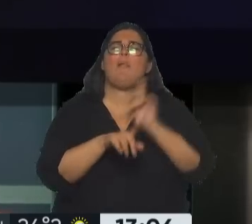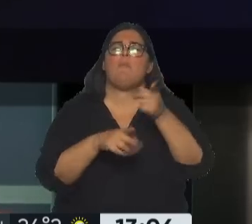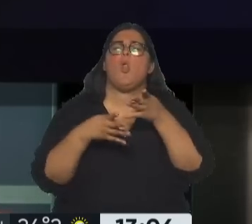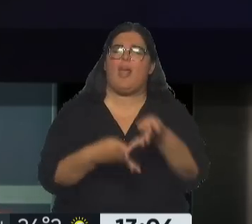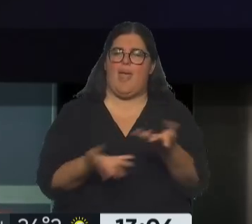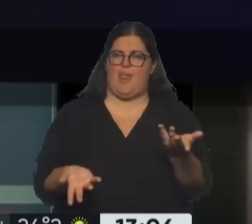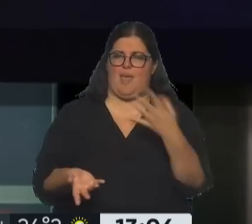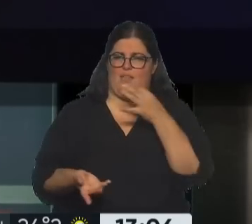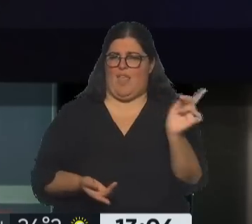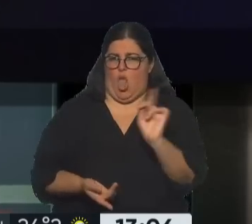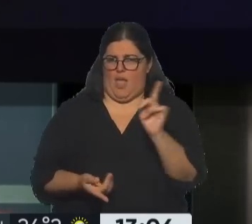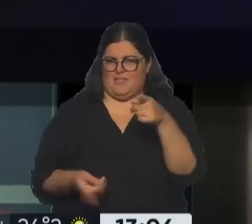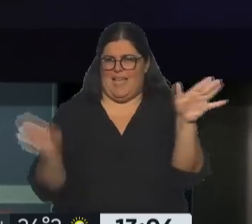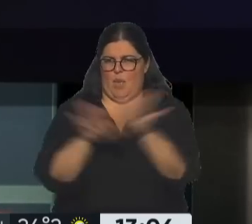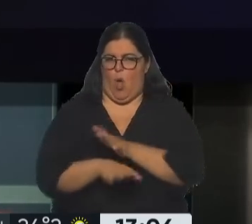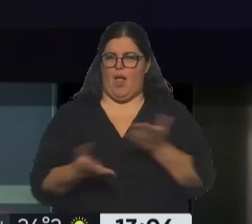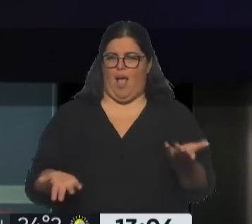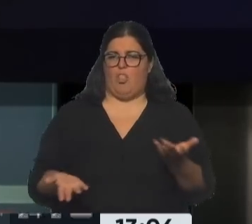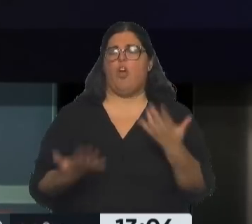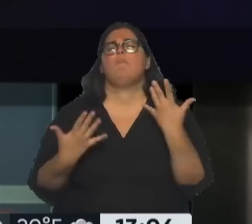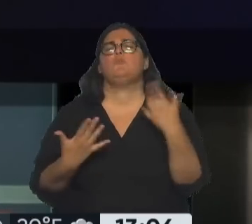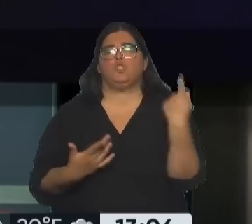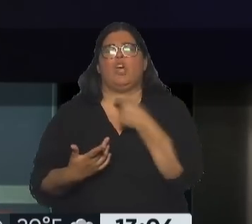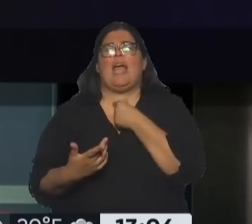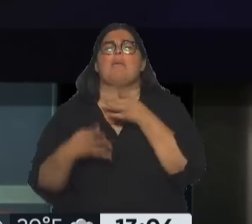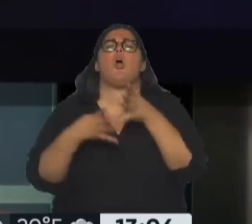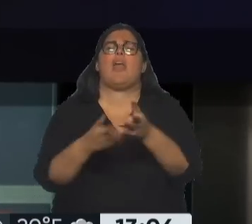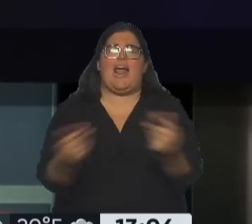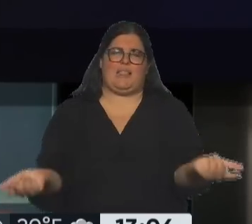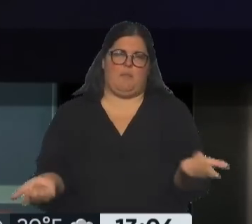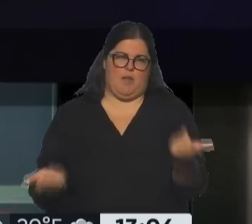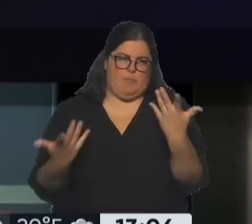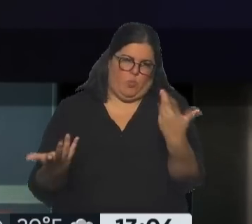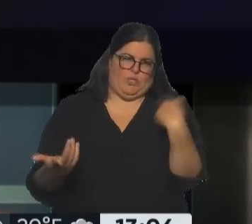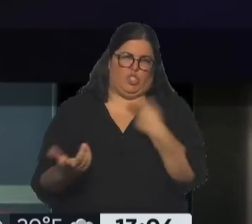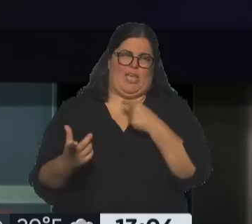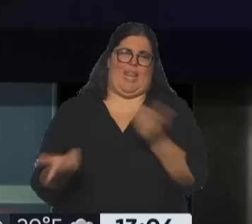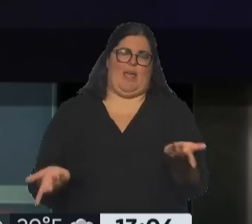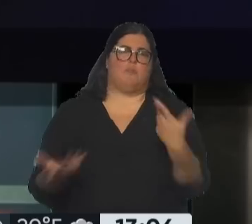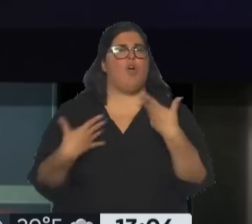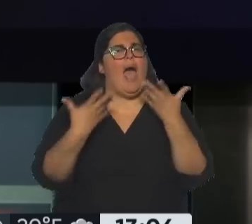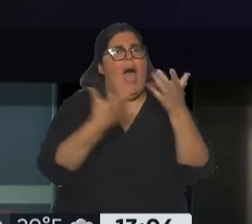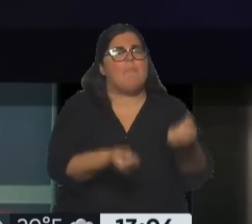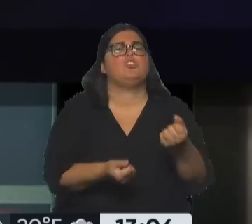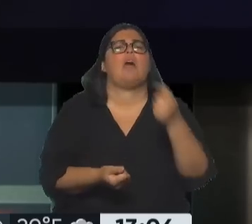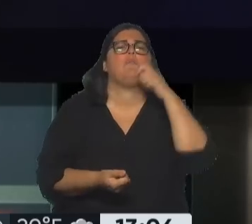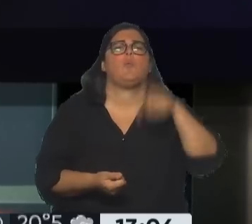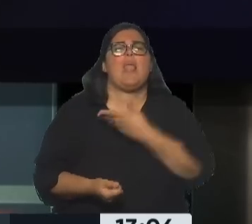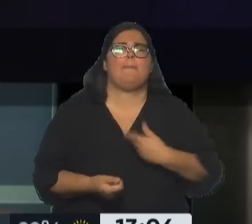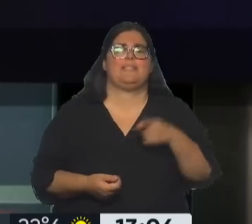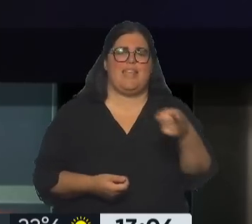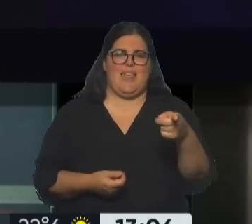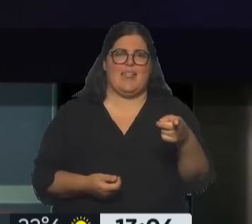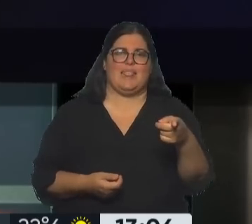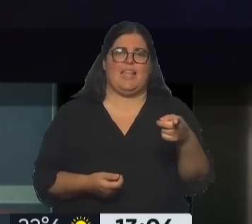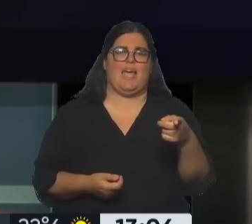that it is plainly wrong. Of course we want this war to end. Of course we do. And we support President Zelensky's call for a just end to